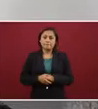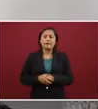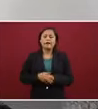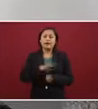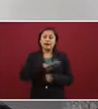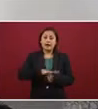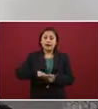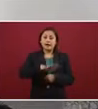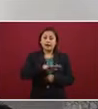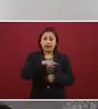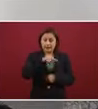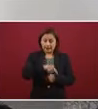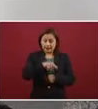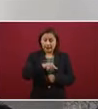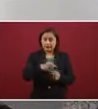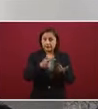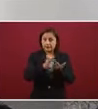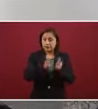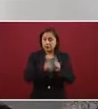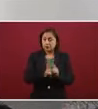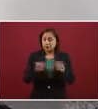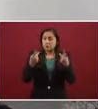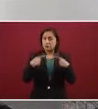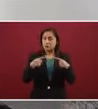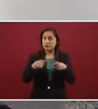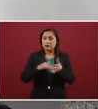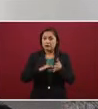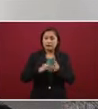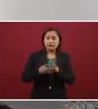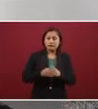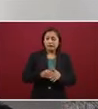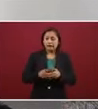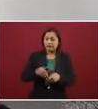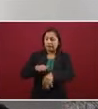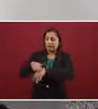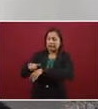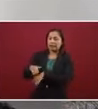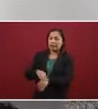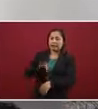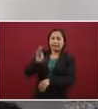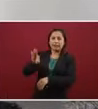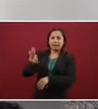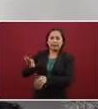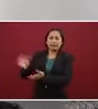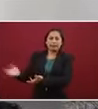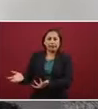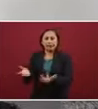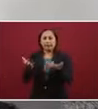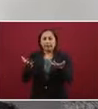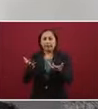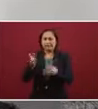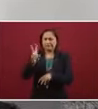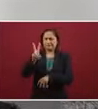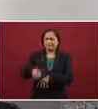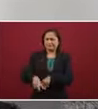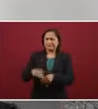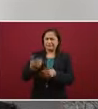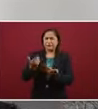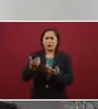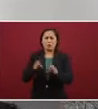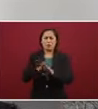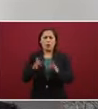caravanas. No es que surjan de manera espontánea, es una red que